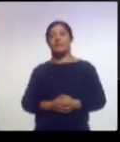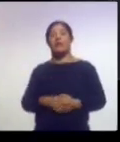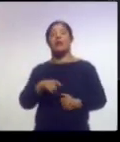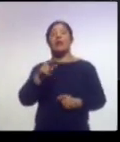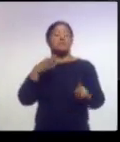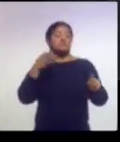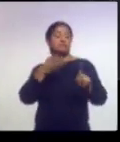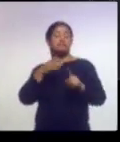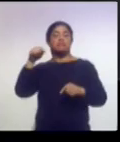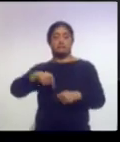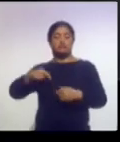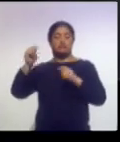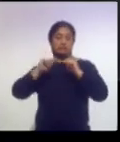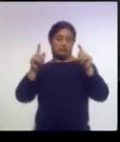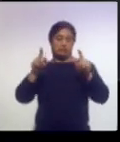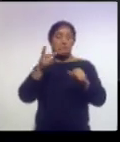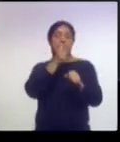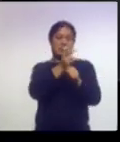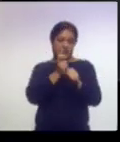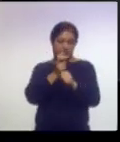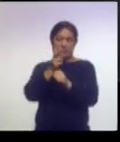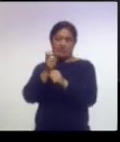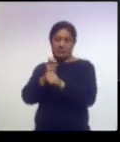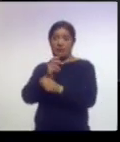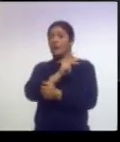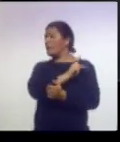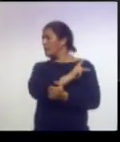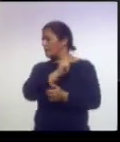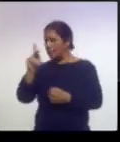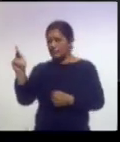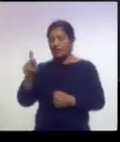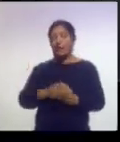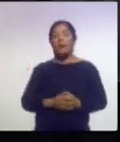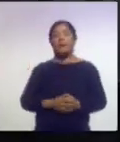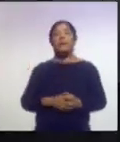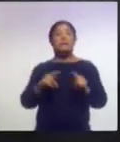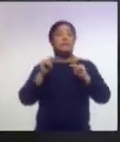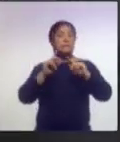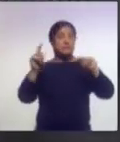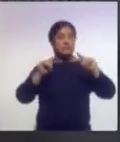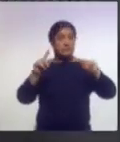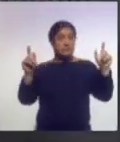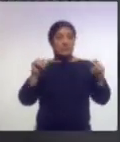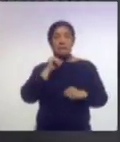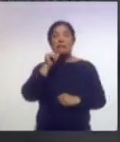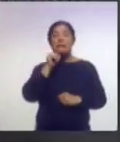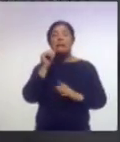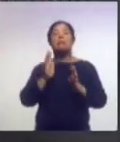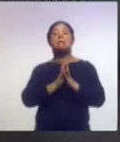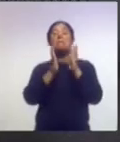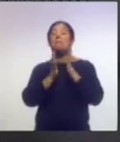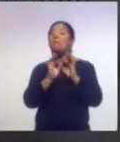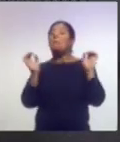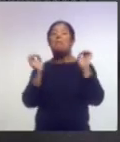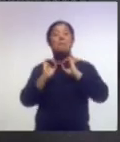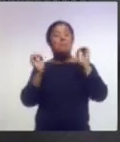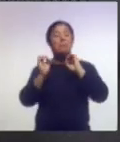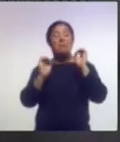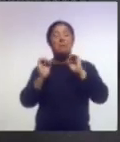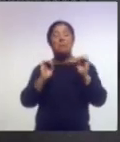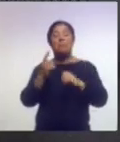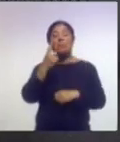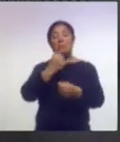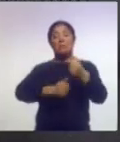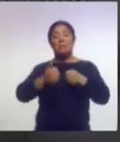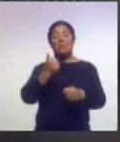Tlaxcala es para invitar a todos los periodistas, porque quiero decirte que Tlaxcala no participa. El año pasado solamente tuvimos un